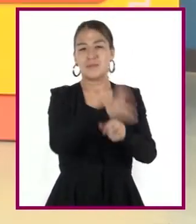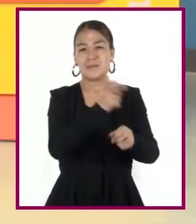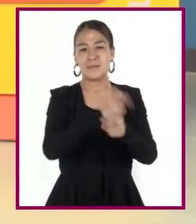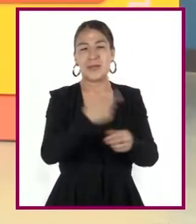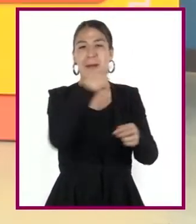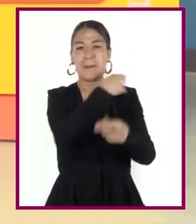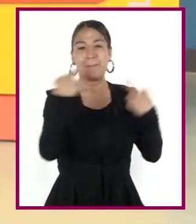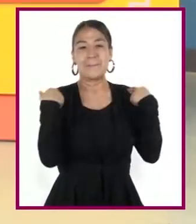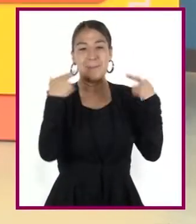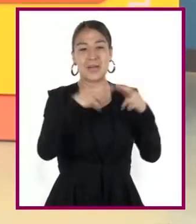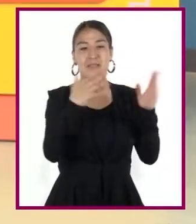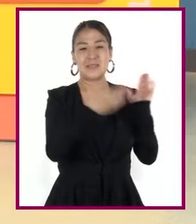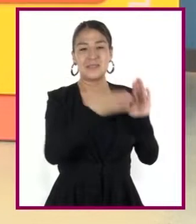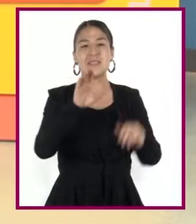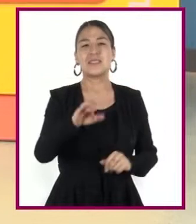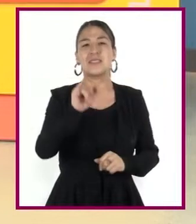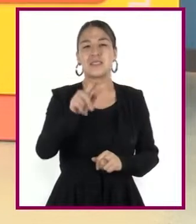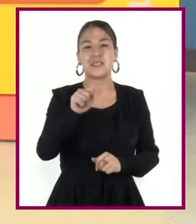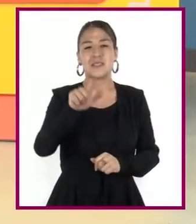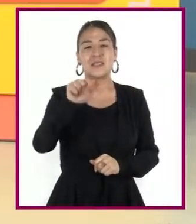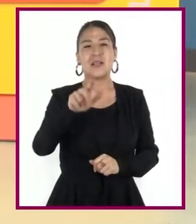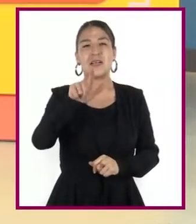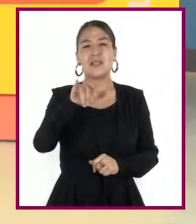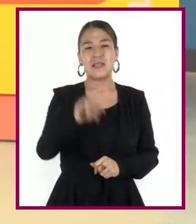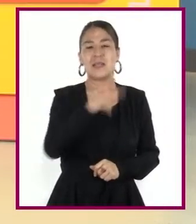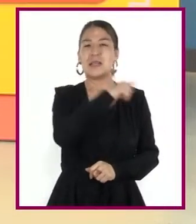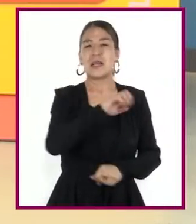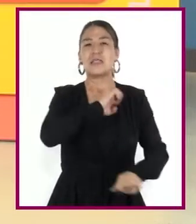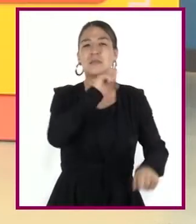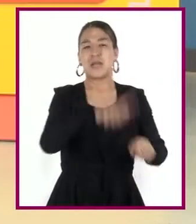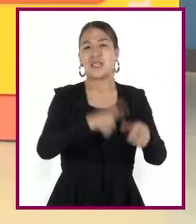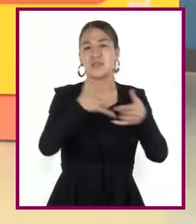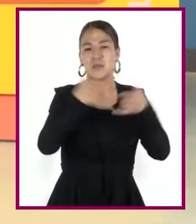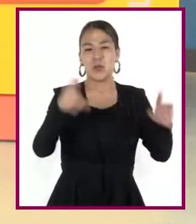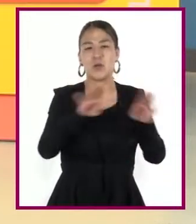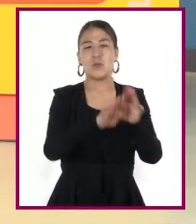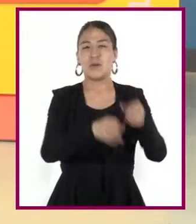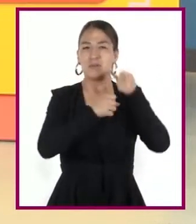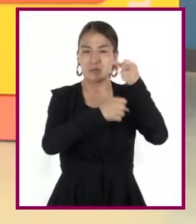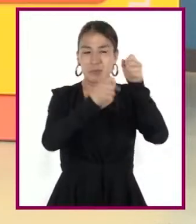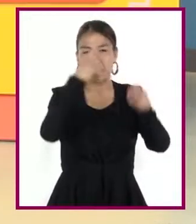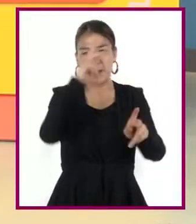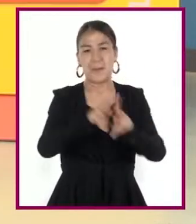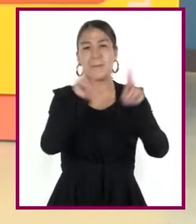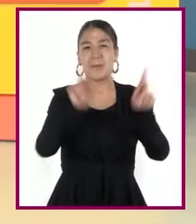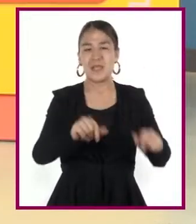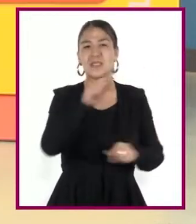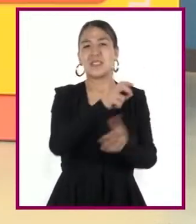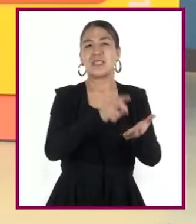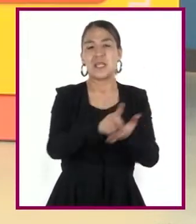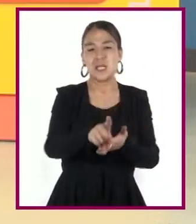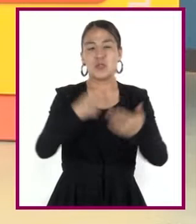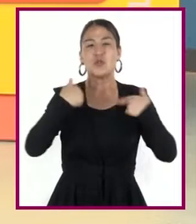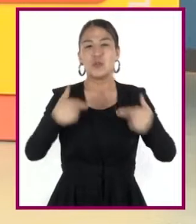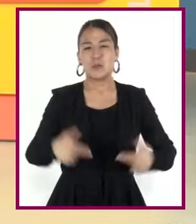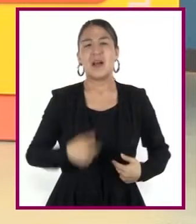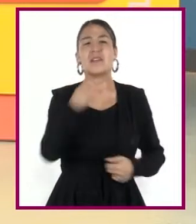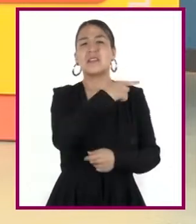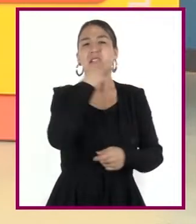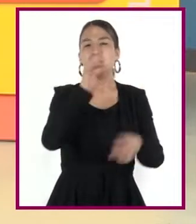escuchar a la maestra Citlali Romero, especialista en historia, activista para la paz y los derechos humanos, quien nos